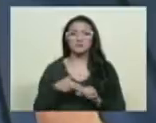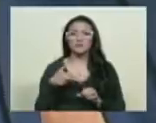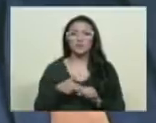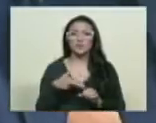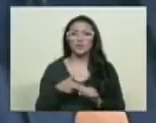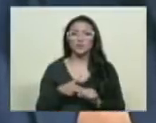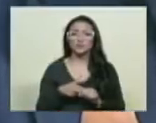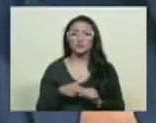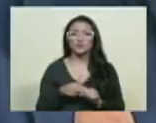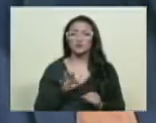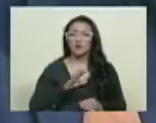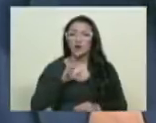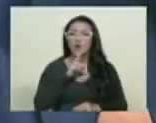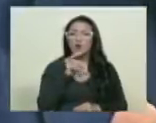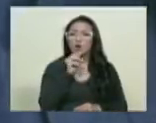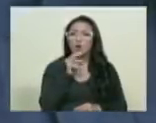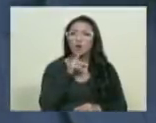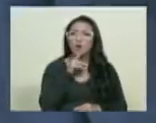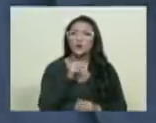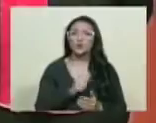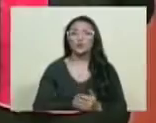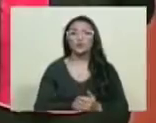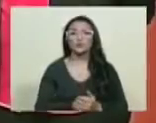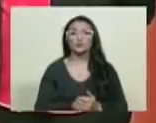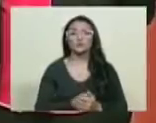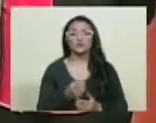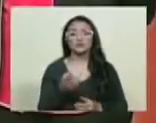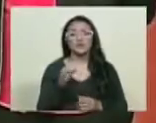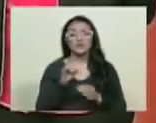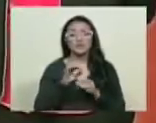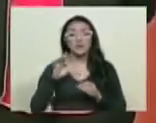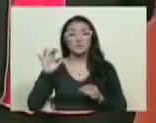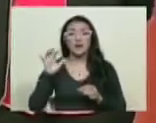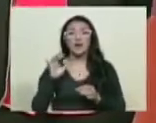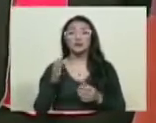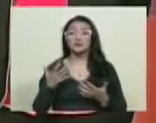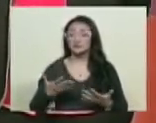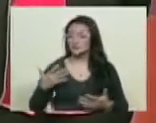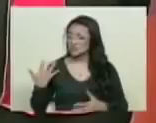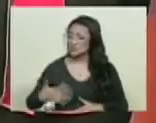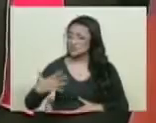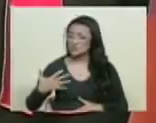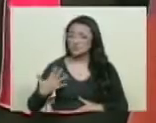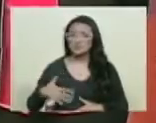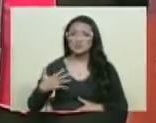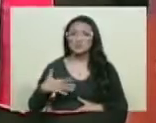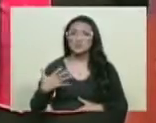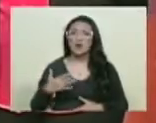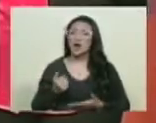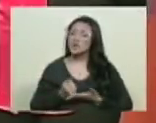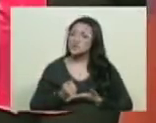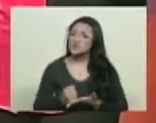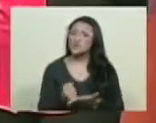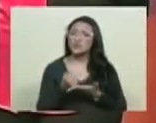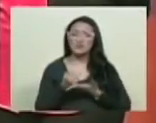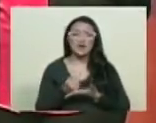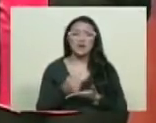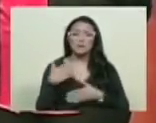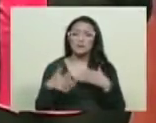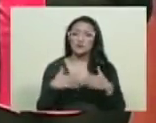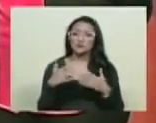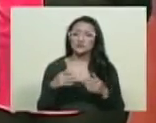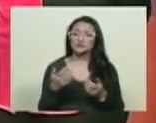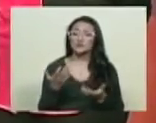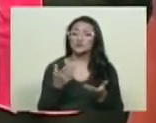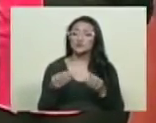reservas certificadas de oro y de las reservas certificadas de diamantes es un paso gigantesco que va a ayudar mucho al proceso de